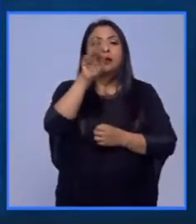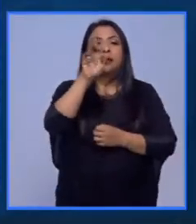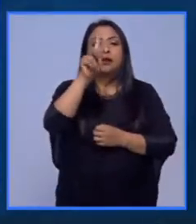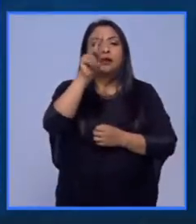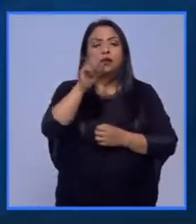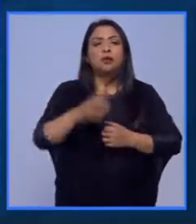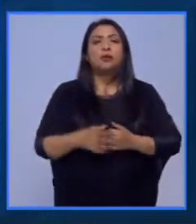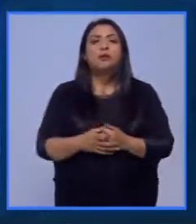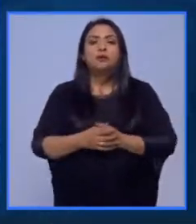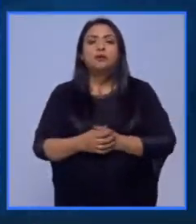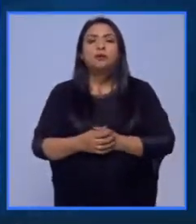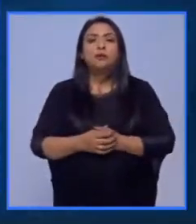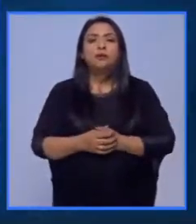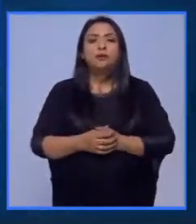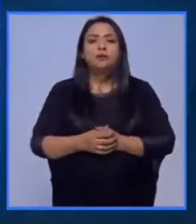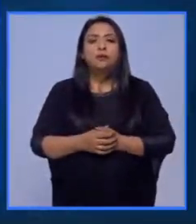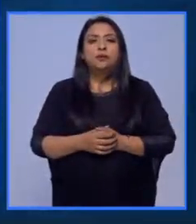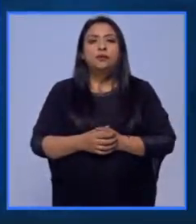Aranda.